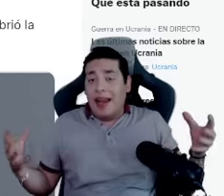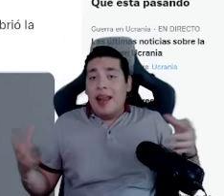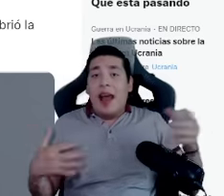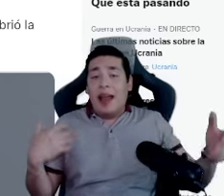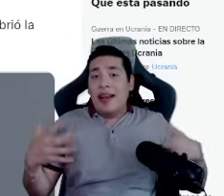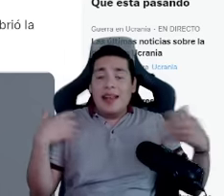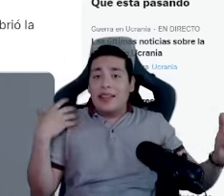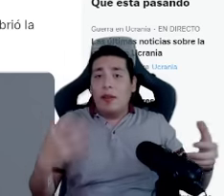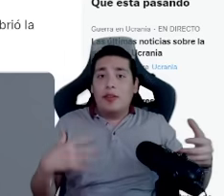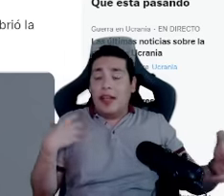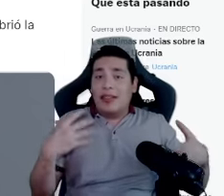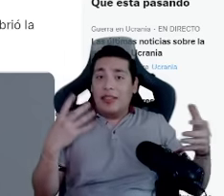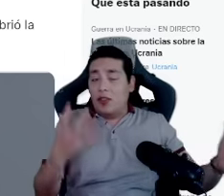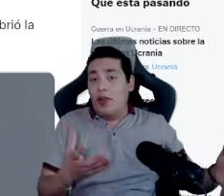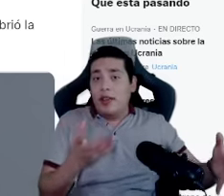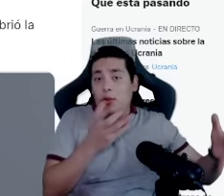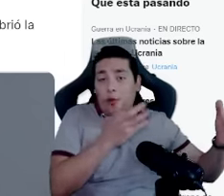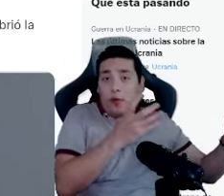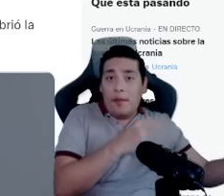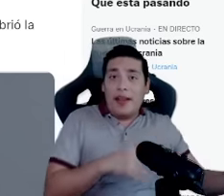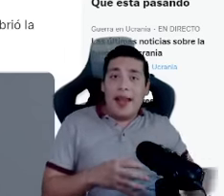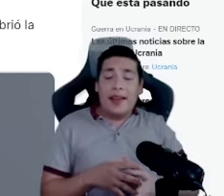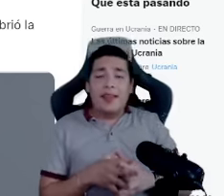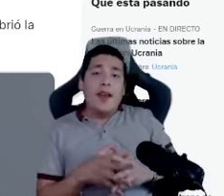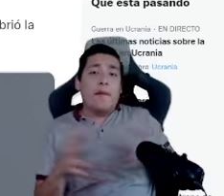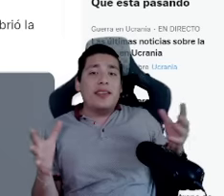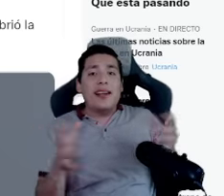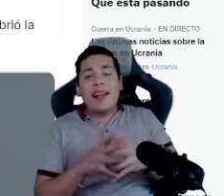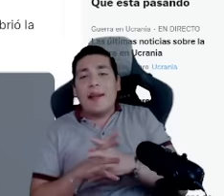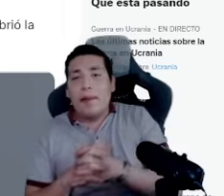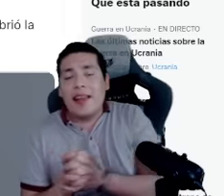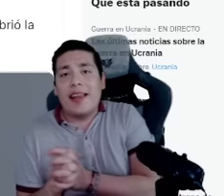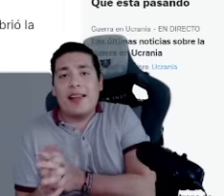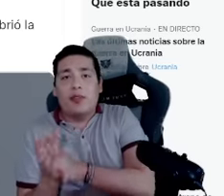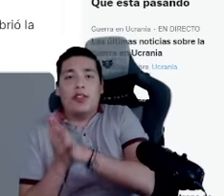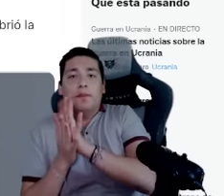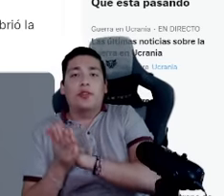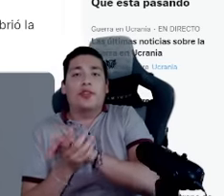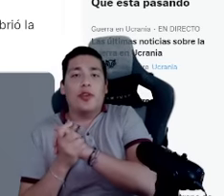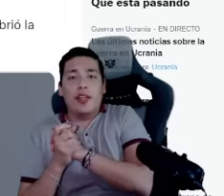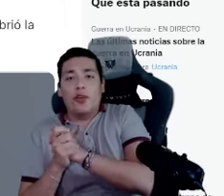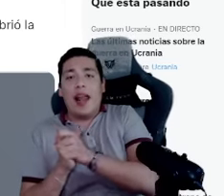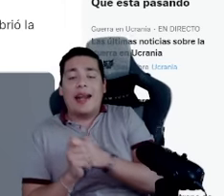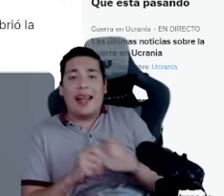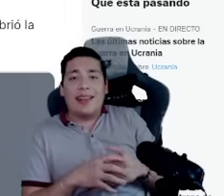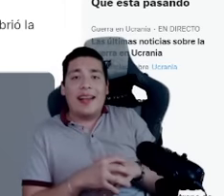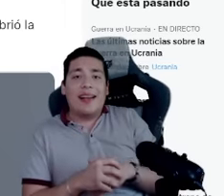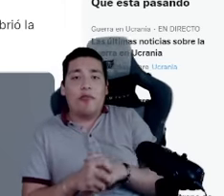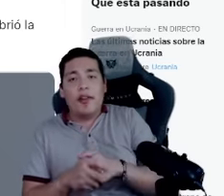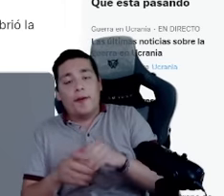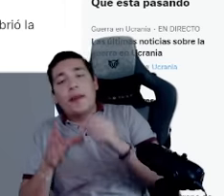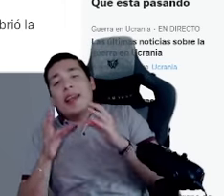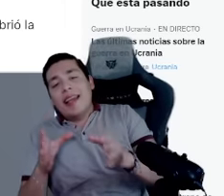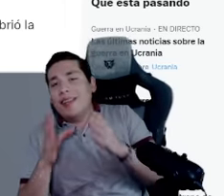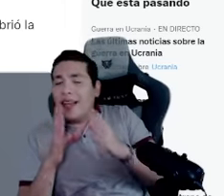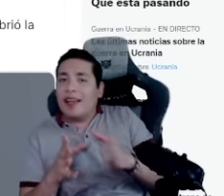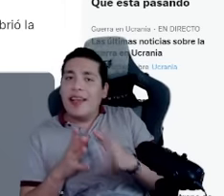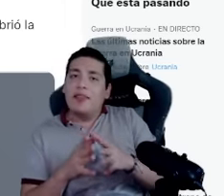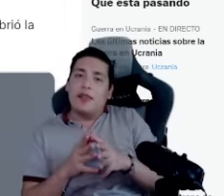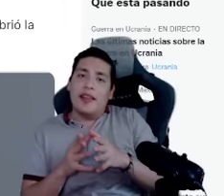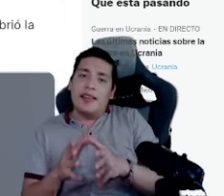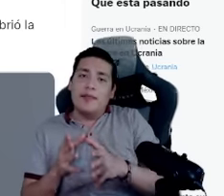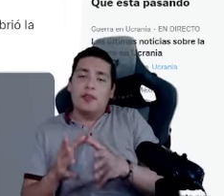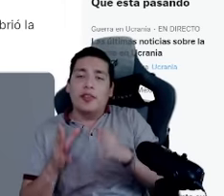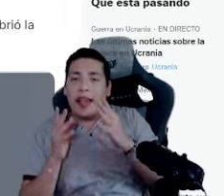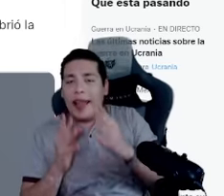manera ilegal han realizado transacciones sus familiares pues Enrique Peña Nieto se puso solito La Reata en el cuello y es que